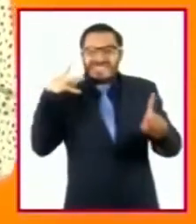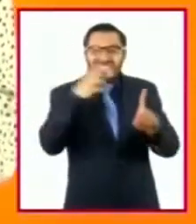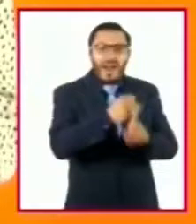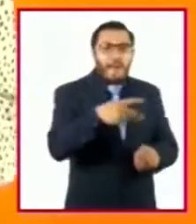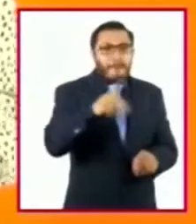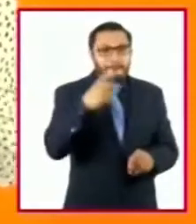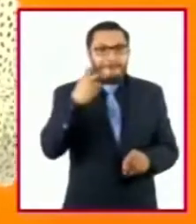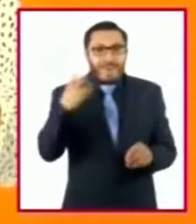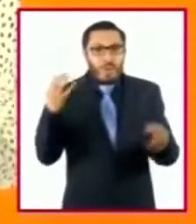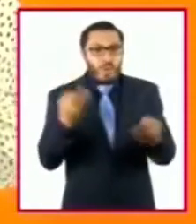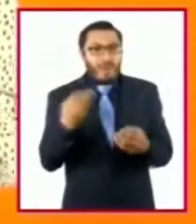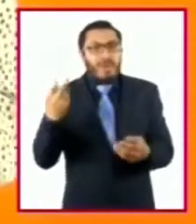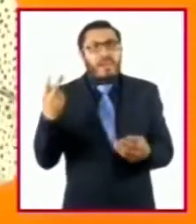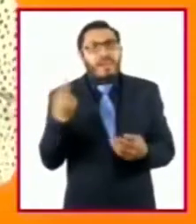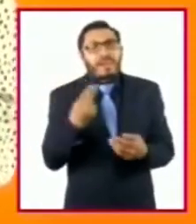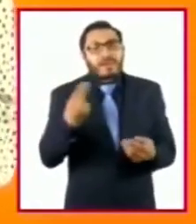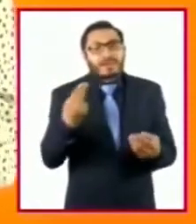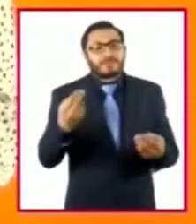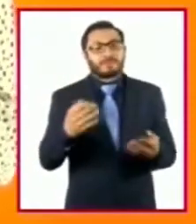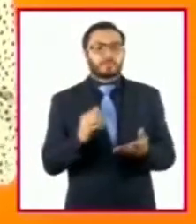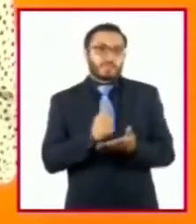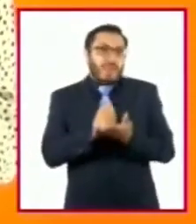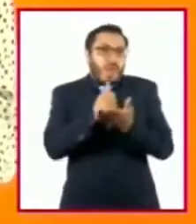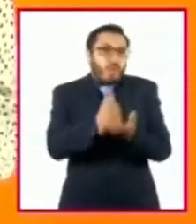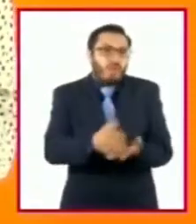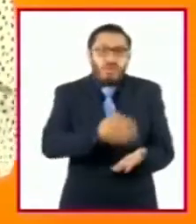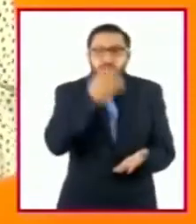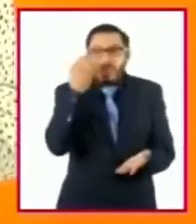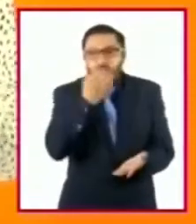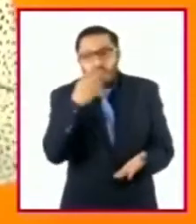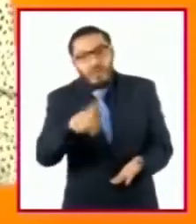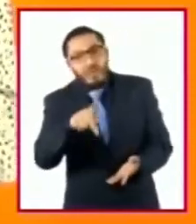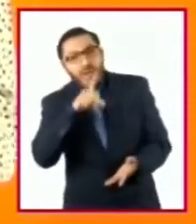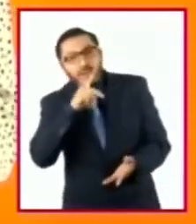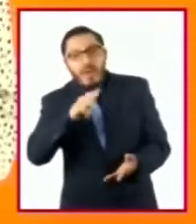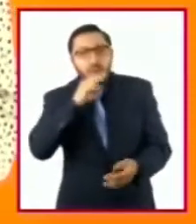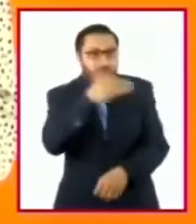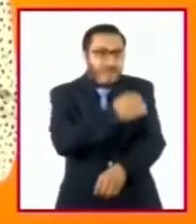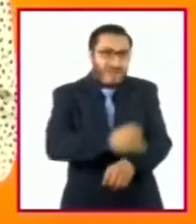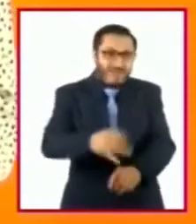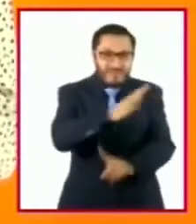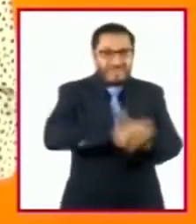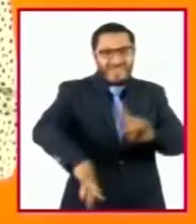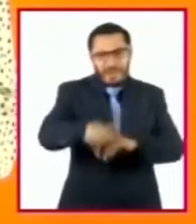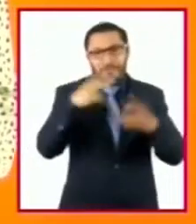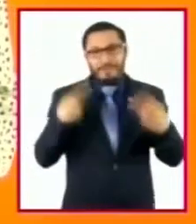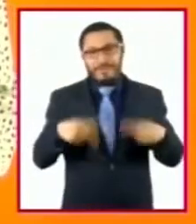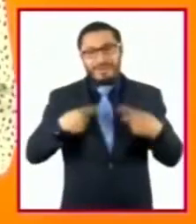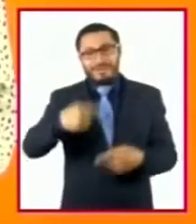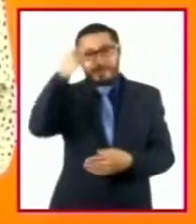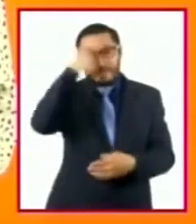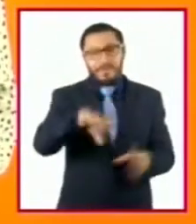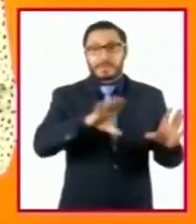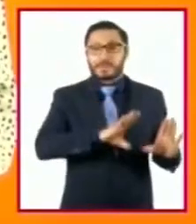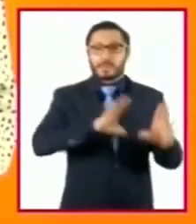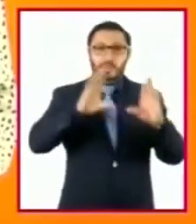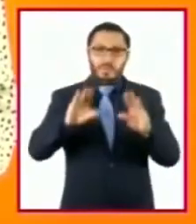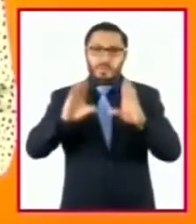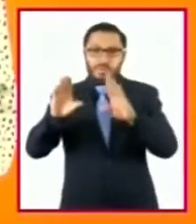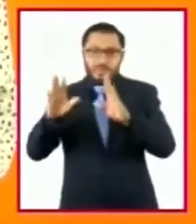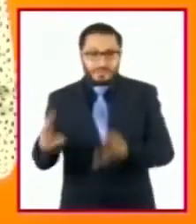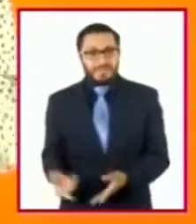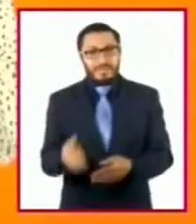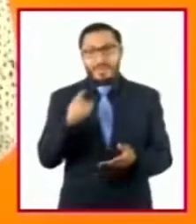necesitan la ayuda de escuela, padres, personas que están alrededor de ellos, para que los puedan guiar y para que les